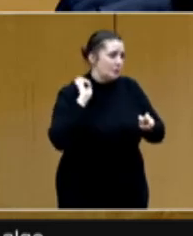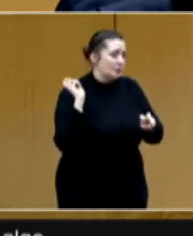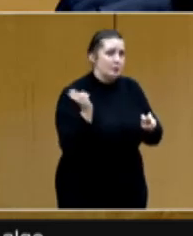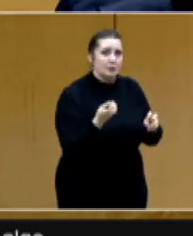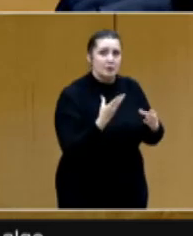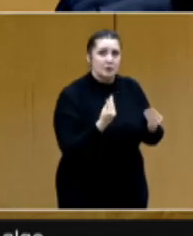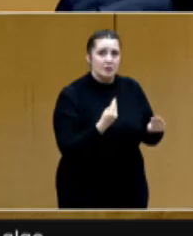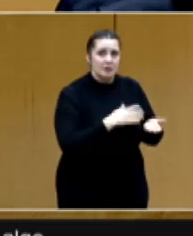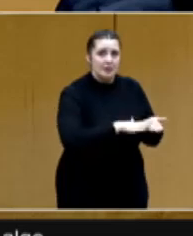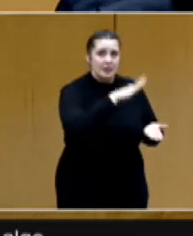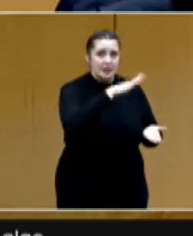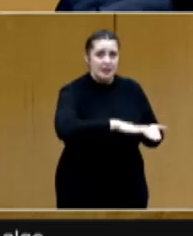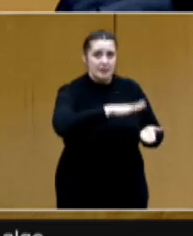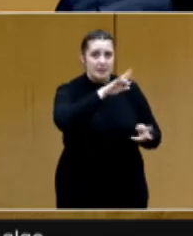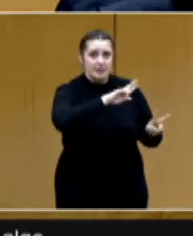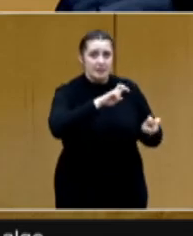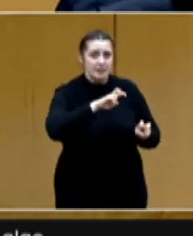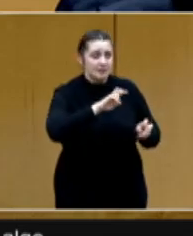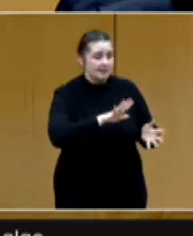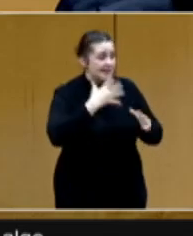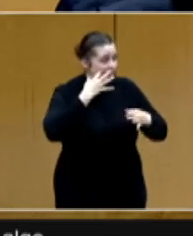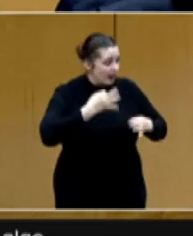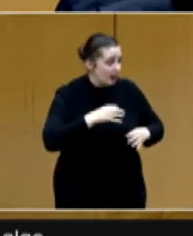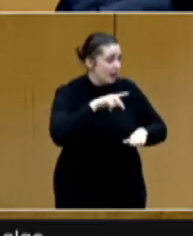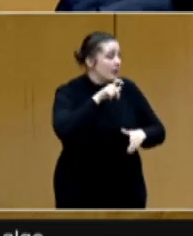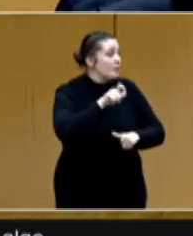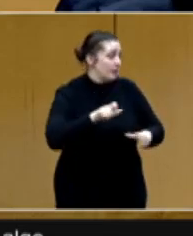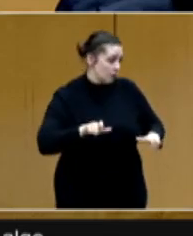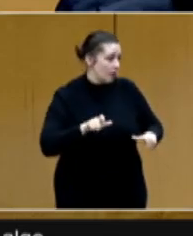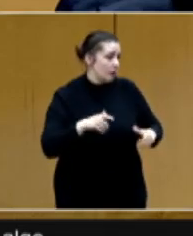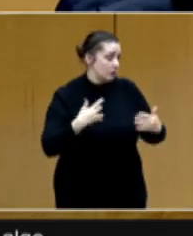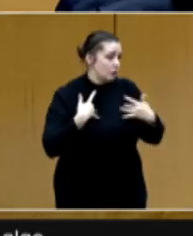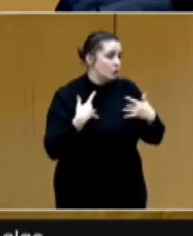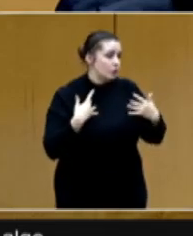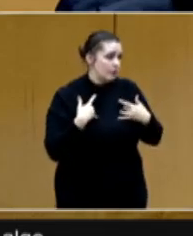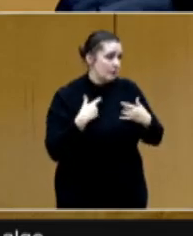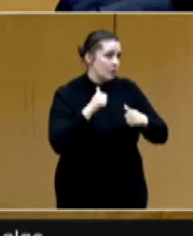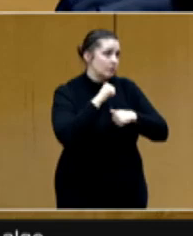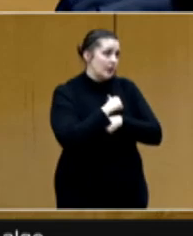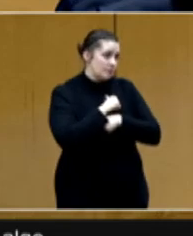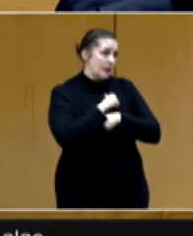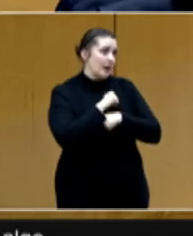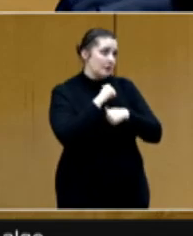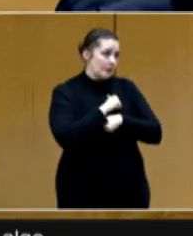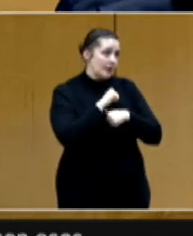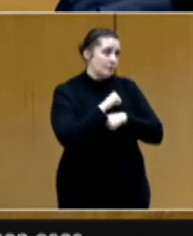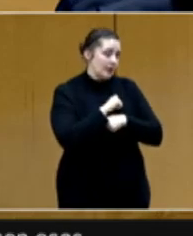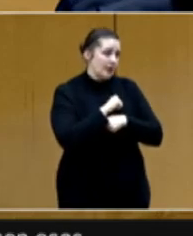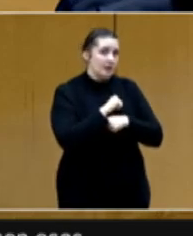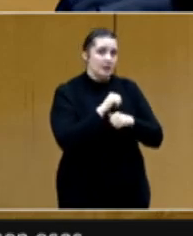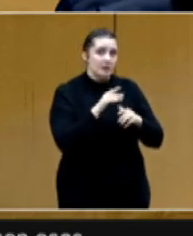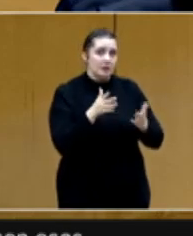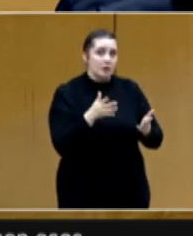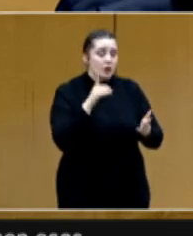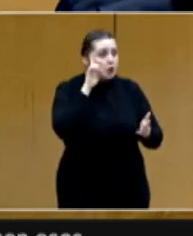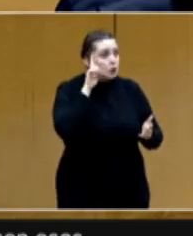esos decenas de asuntos son personas que sufrimos la espera de eso también no sé